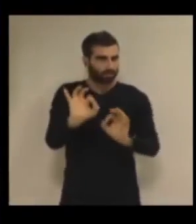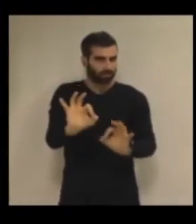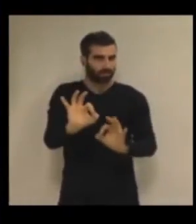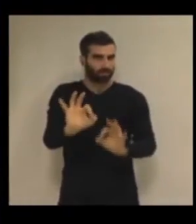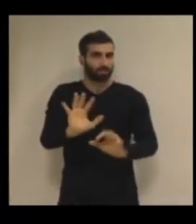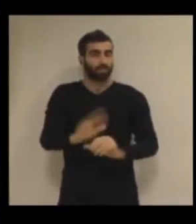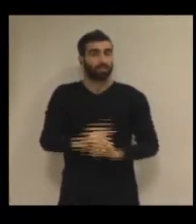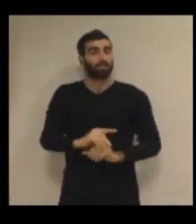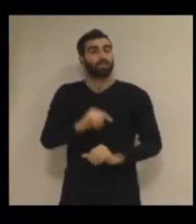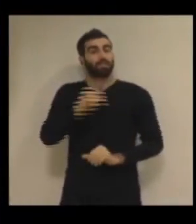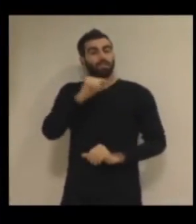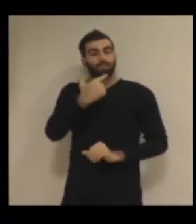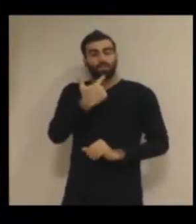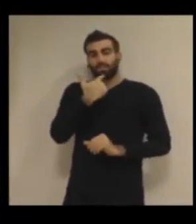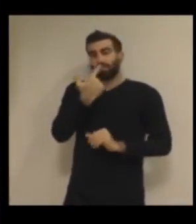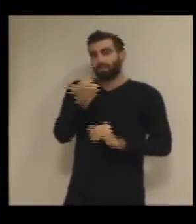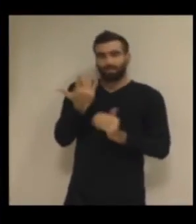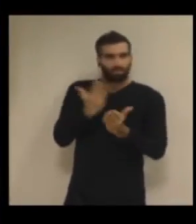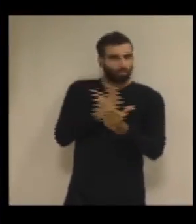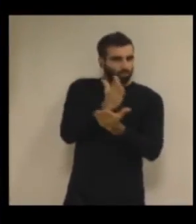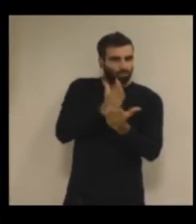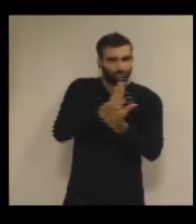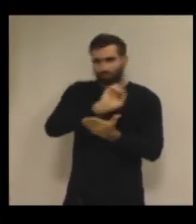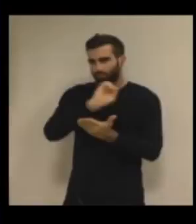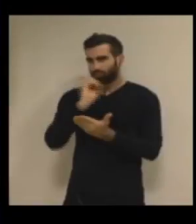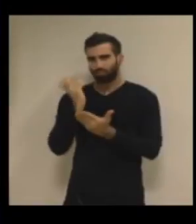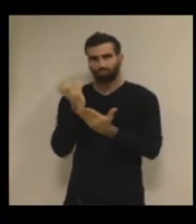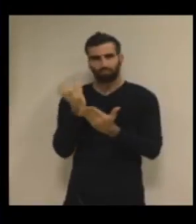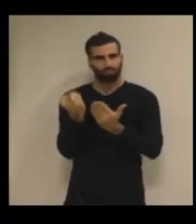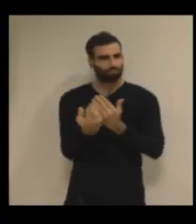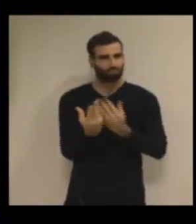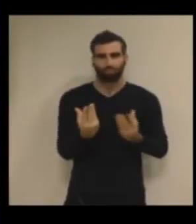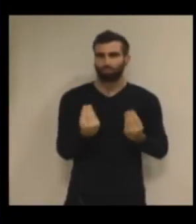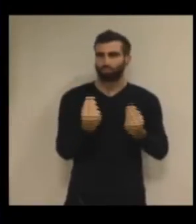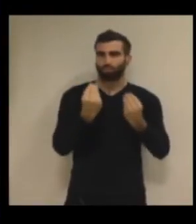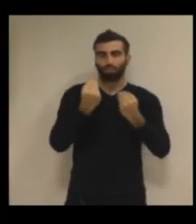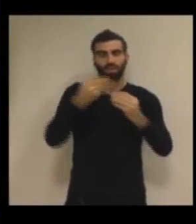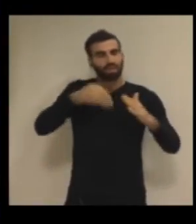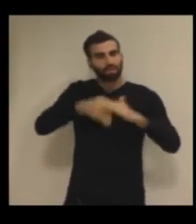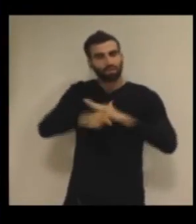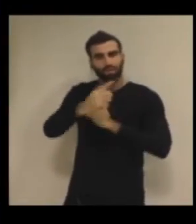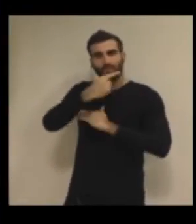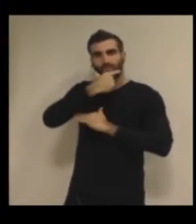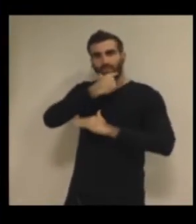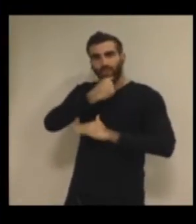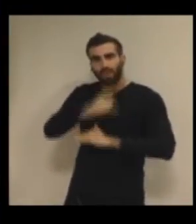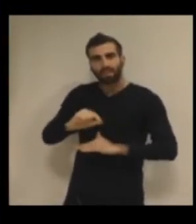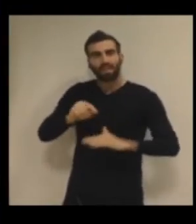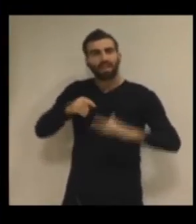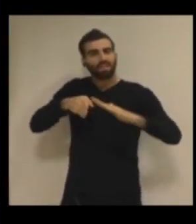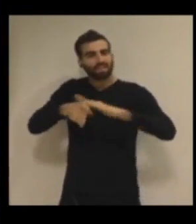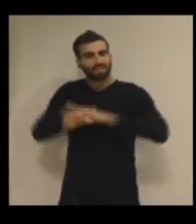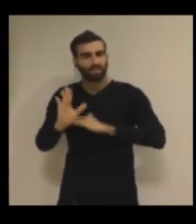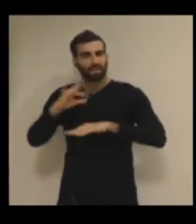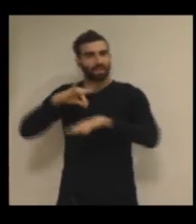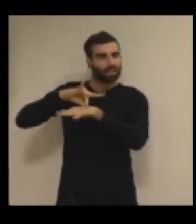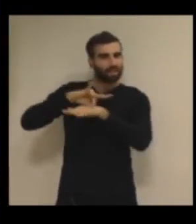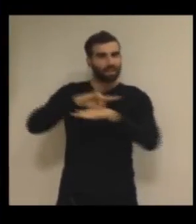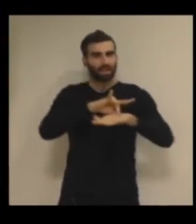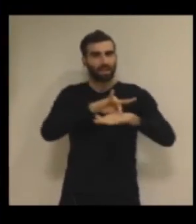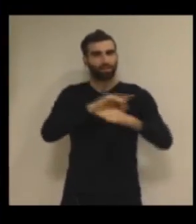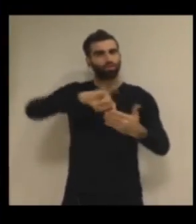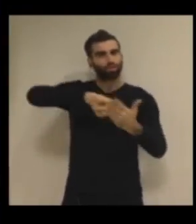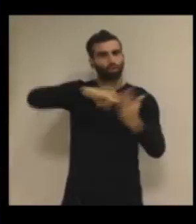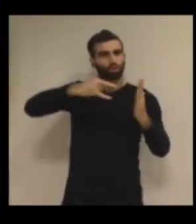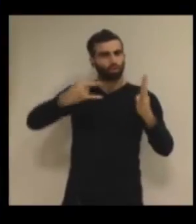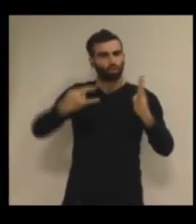ofrece incontables posibilidades, ¿no? Acceso fácil, accesible, guiado, por supuesto, soluciones